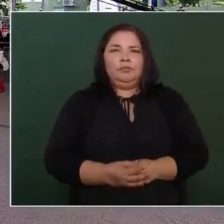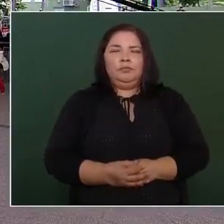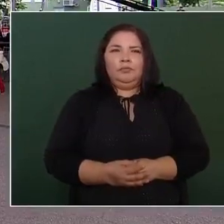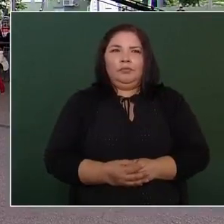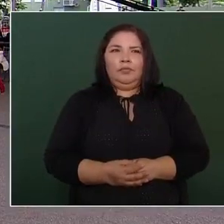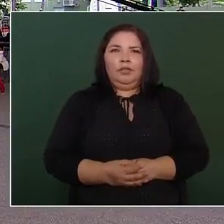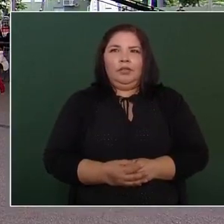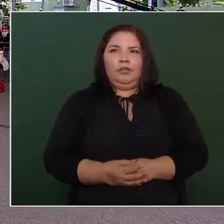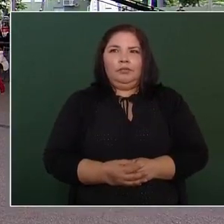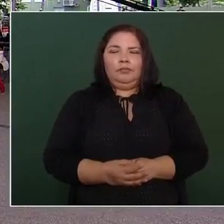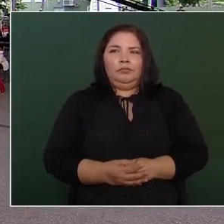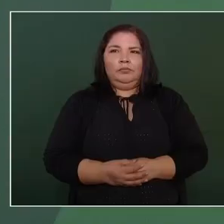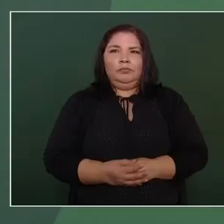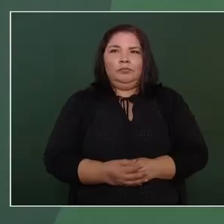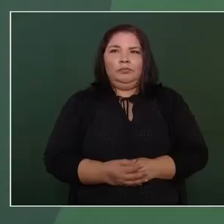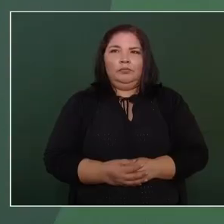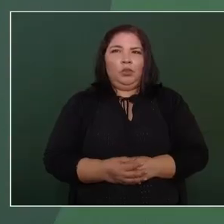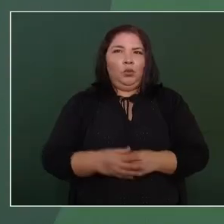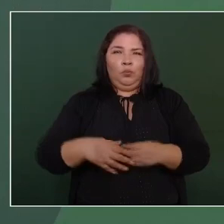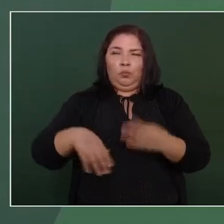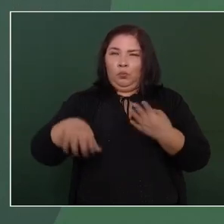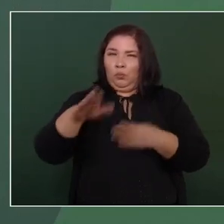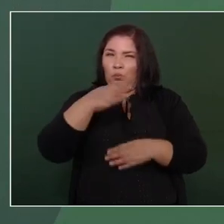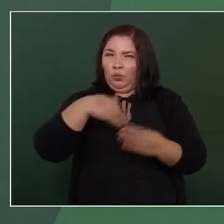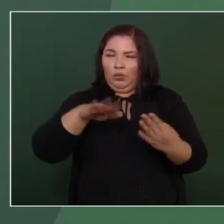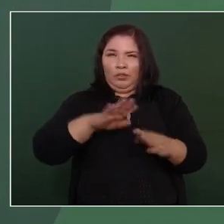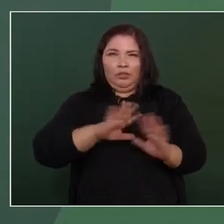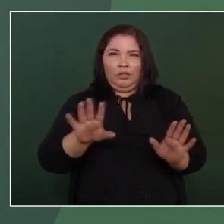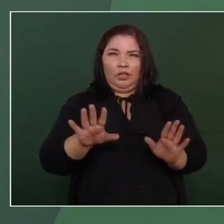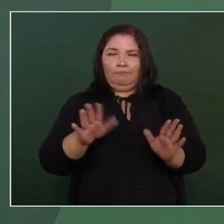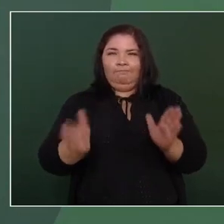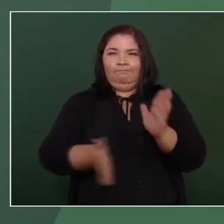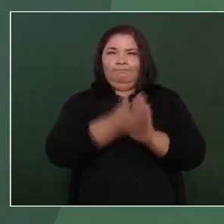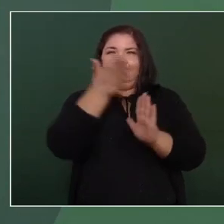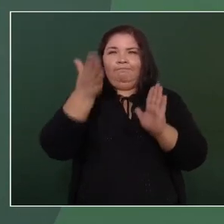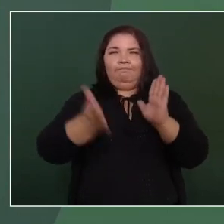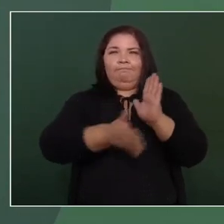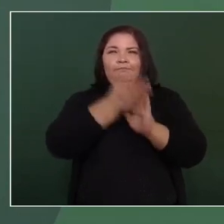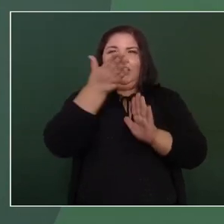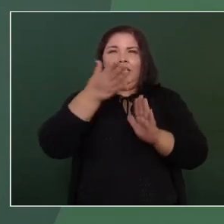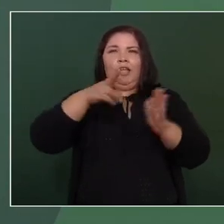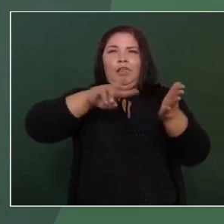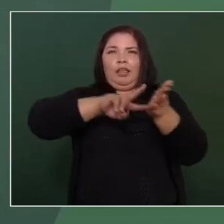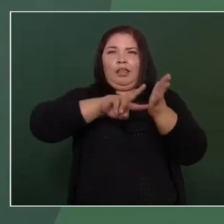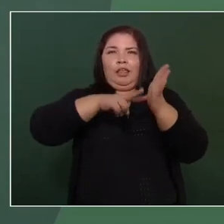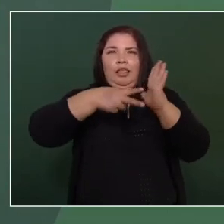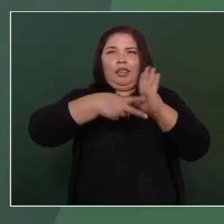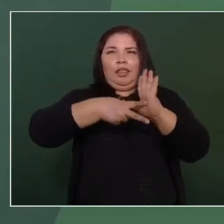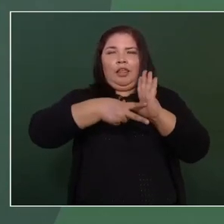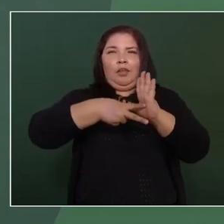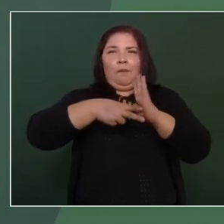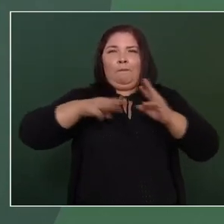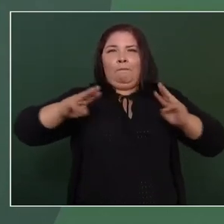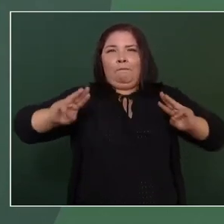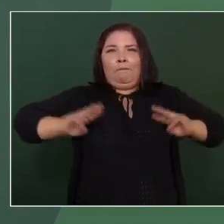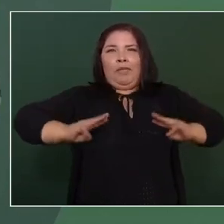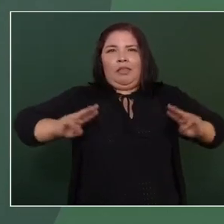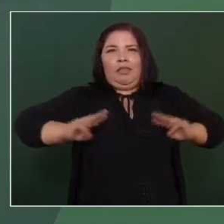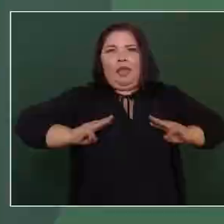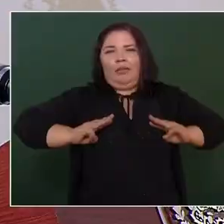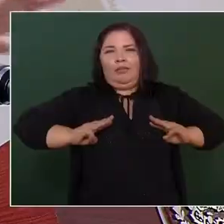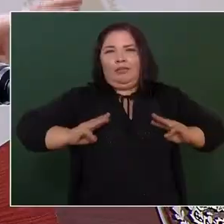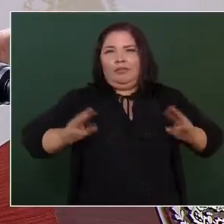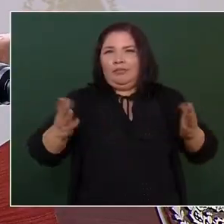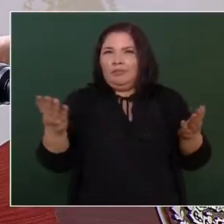Baja California, todas fueron construidas por los ingenieros militares. Es algo